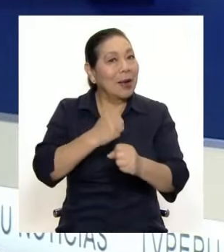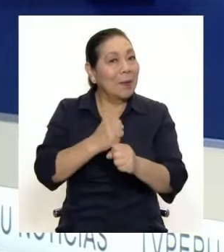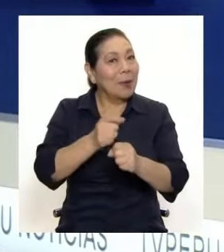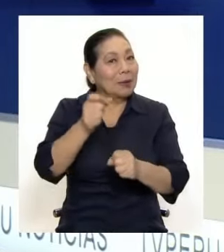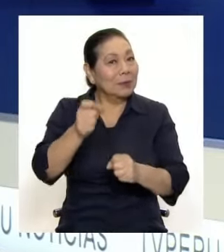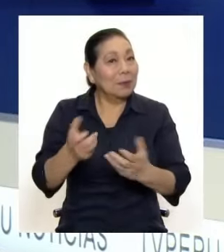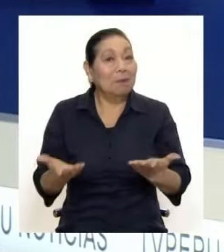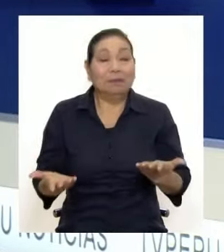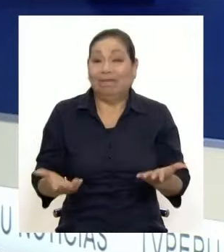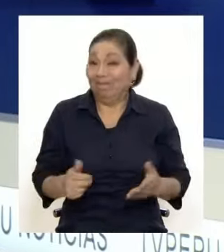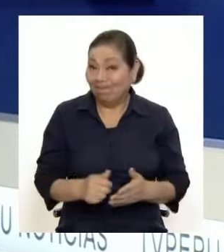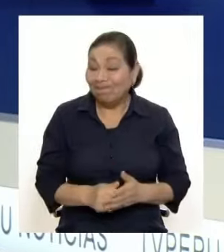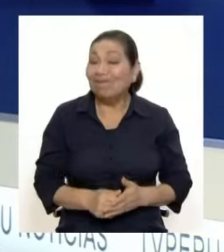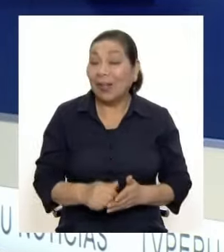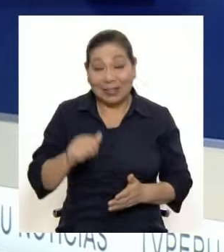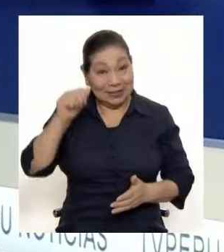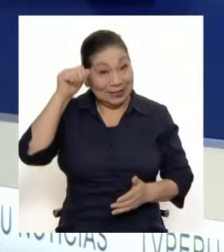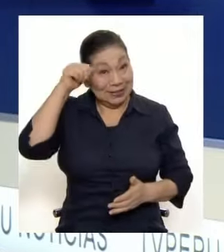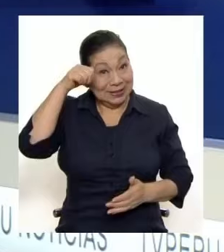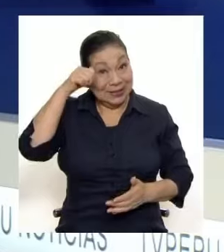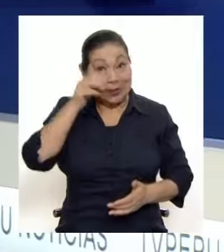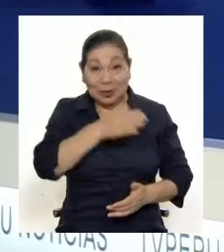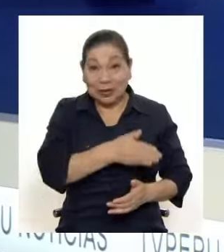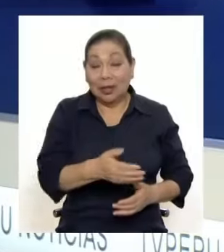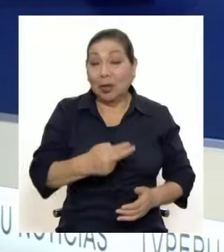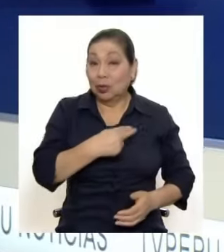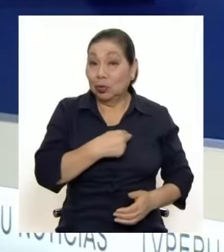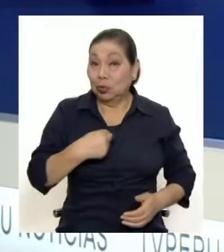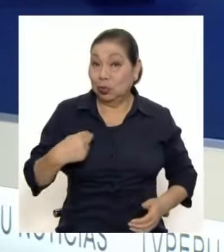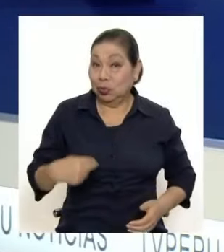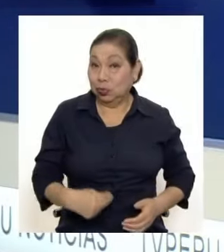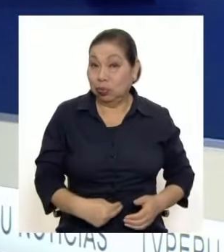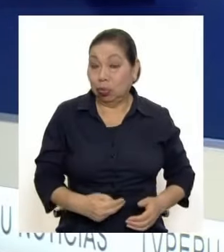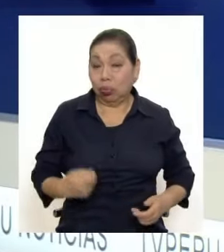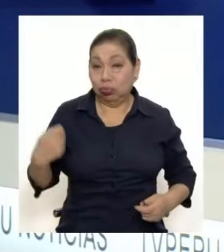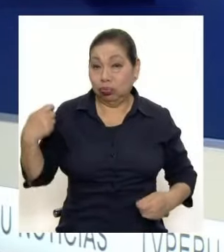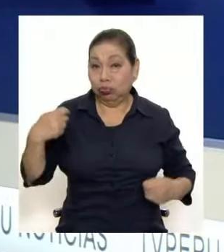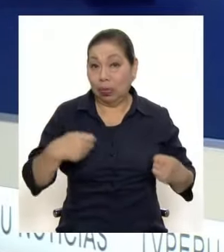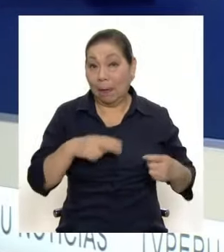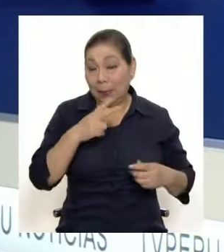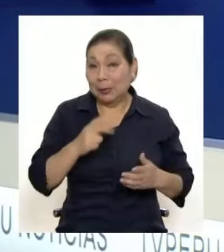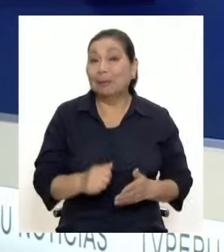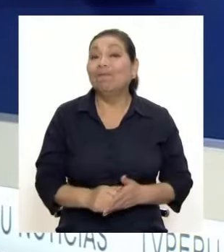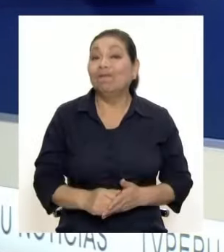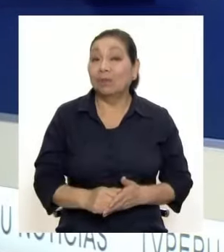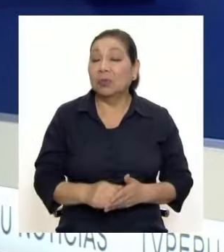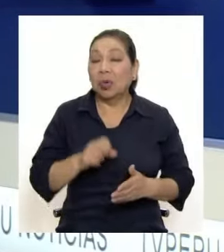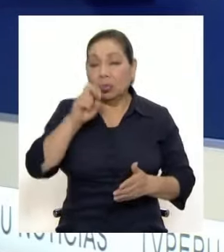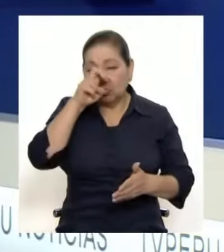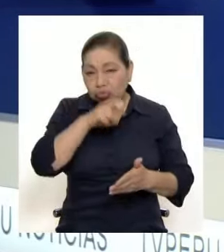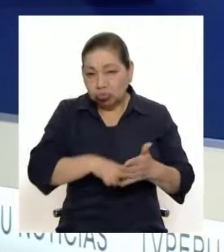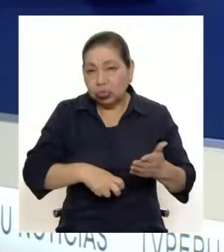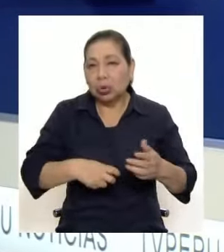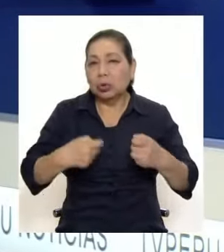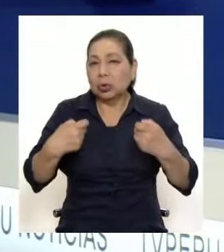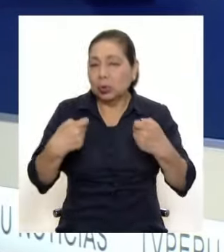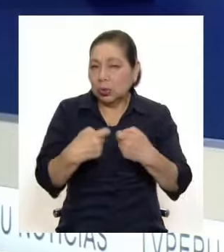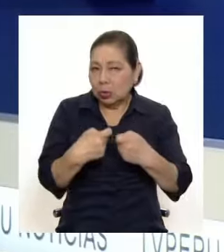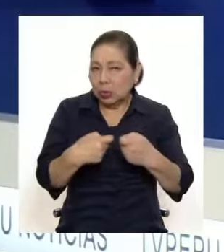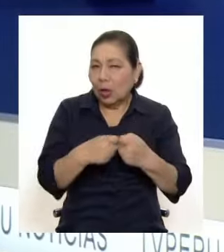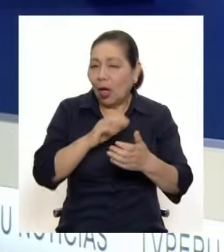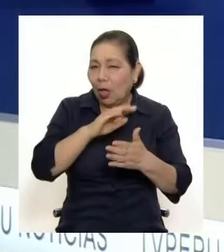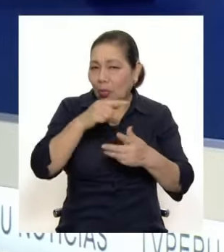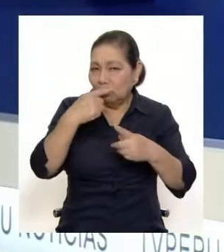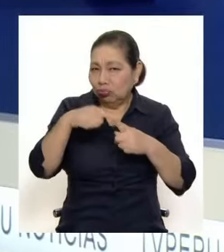más peruanos Porque recordemos además que china es el principal inversor en el Perú en minería energía y